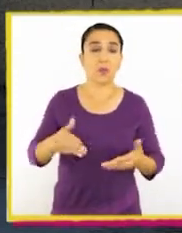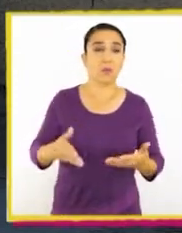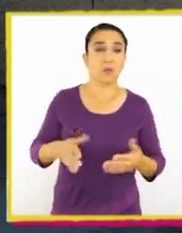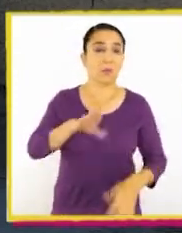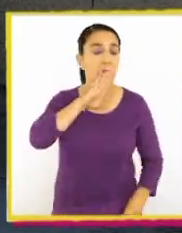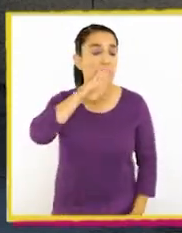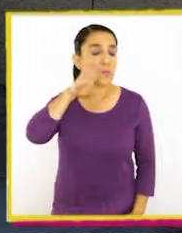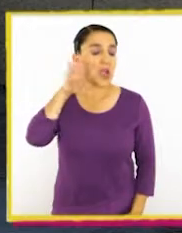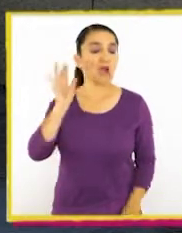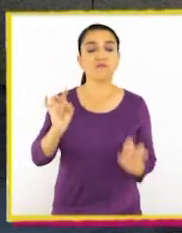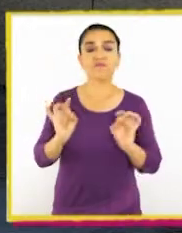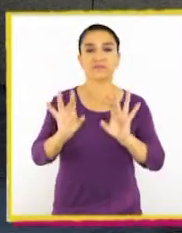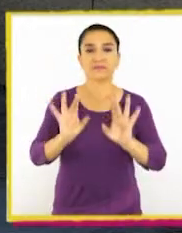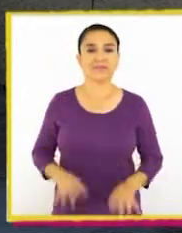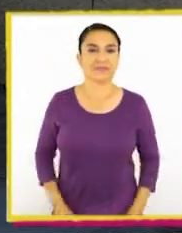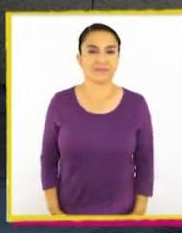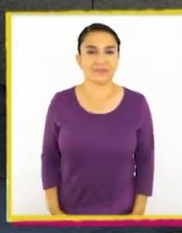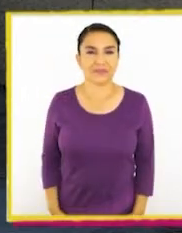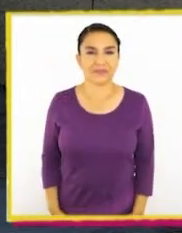está impecable.